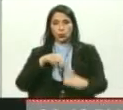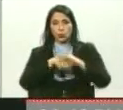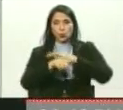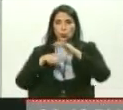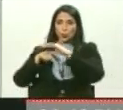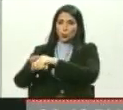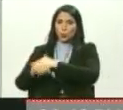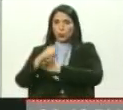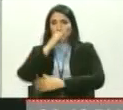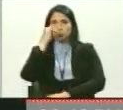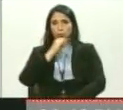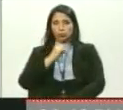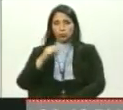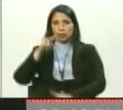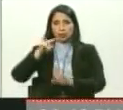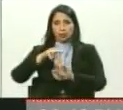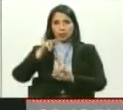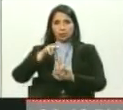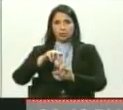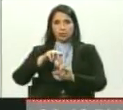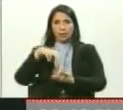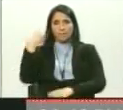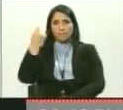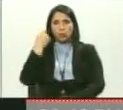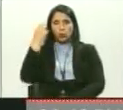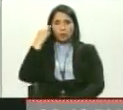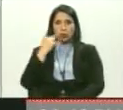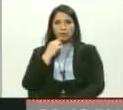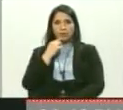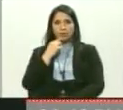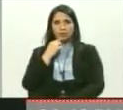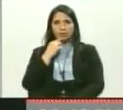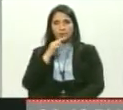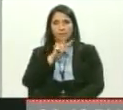el Zulia, Táchira, Apure y Bolívar